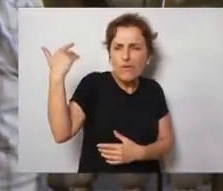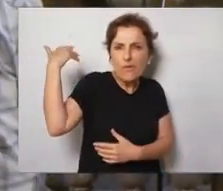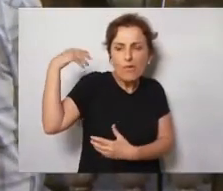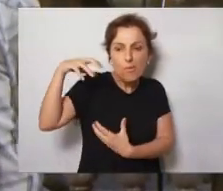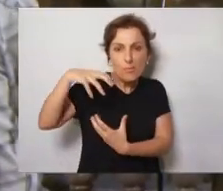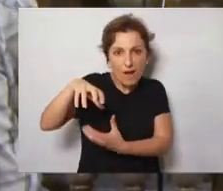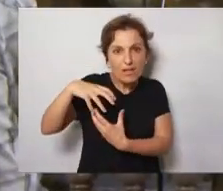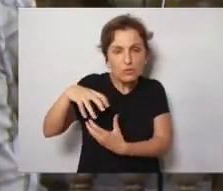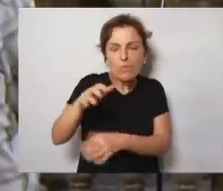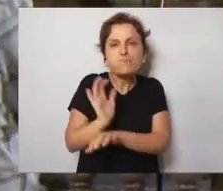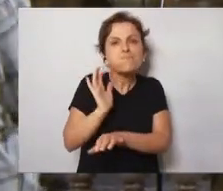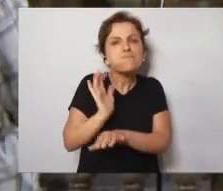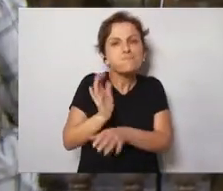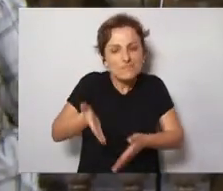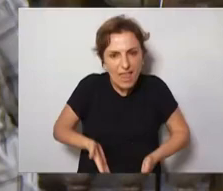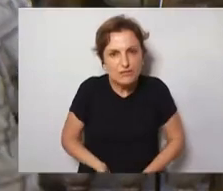vacaciones